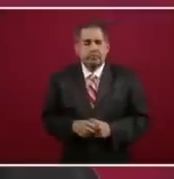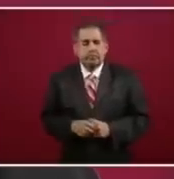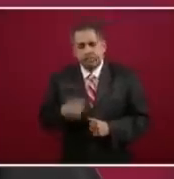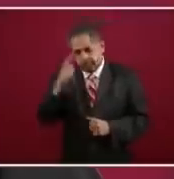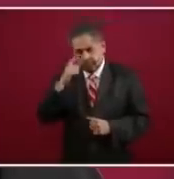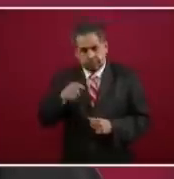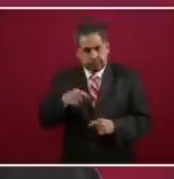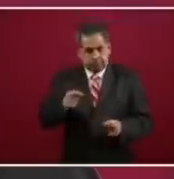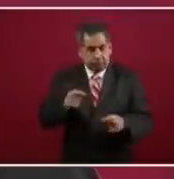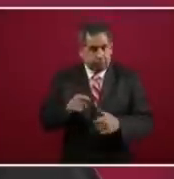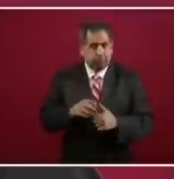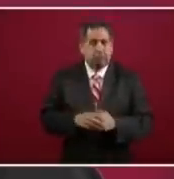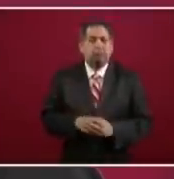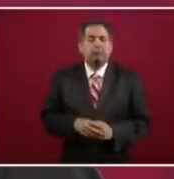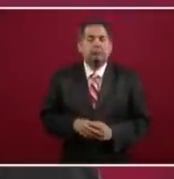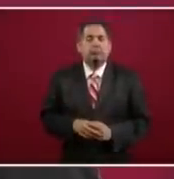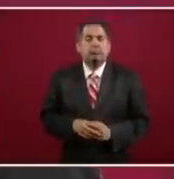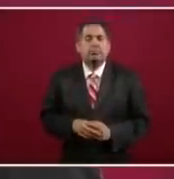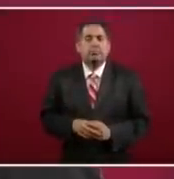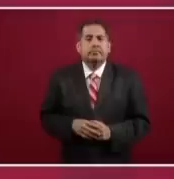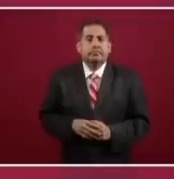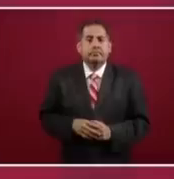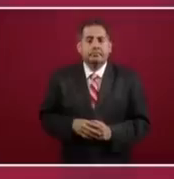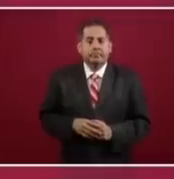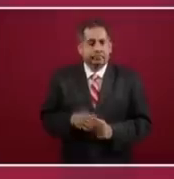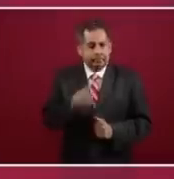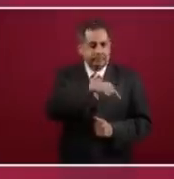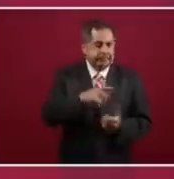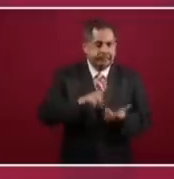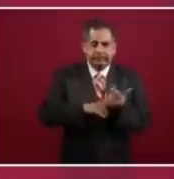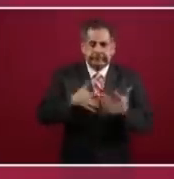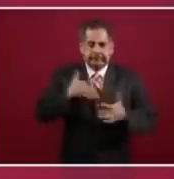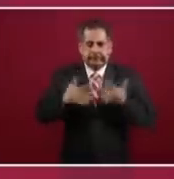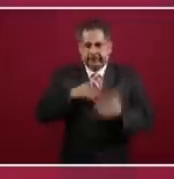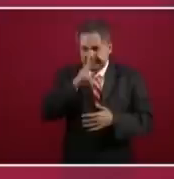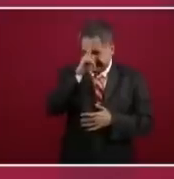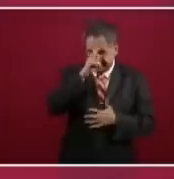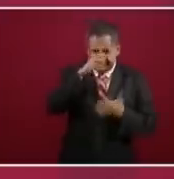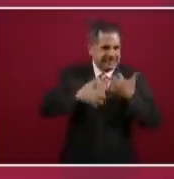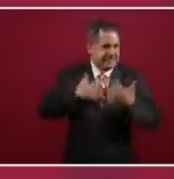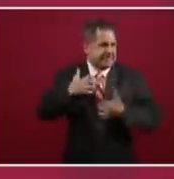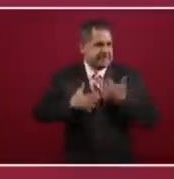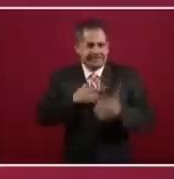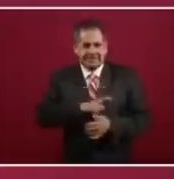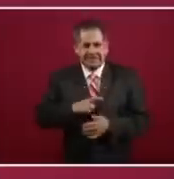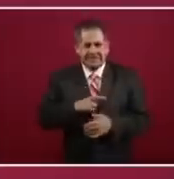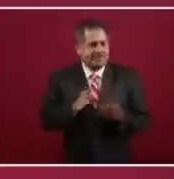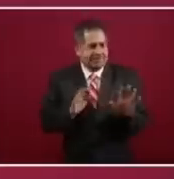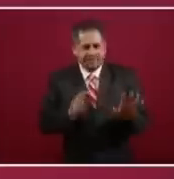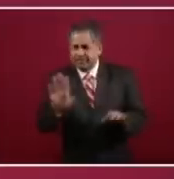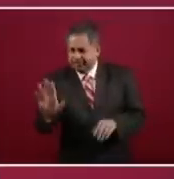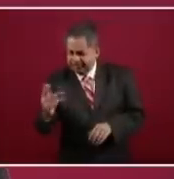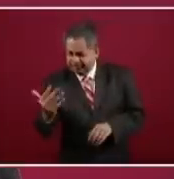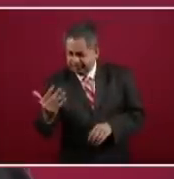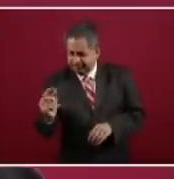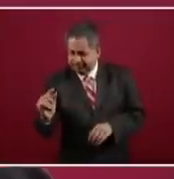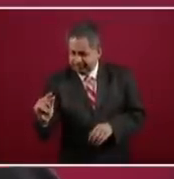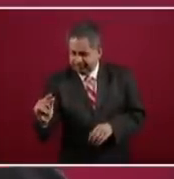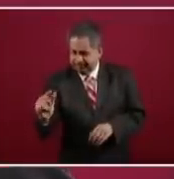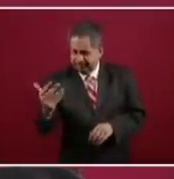desde este comenzó este entorno determinado